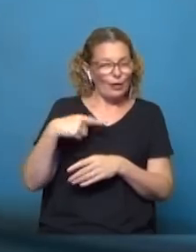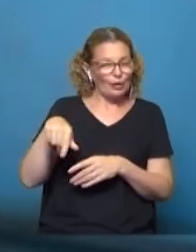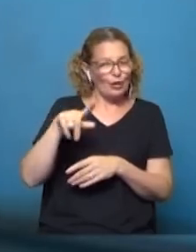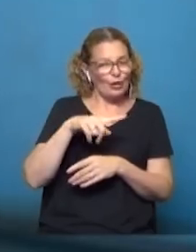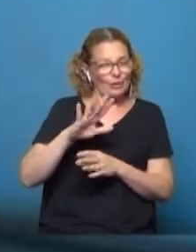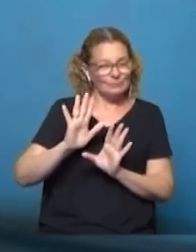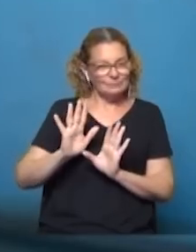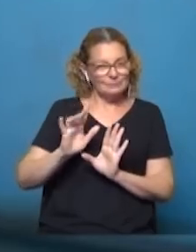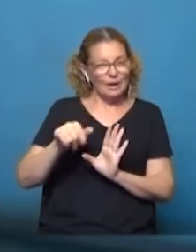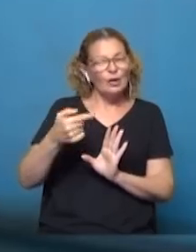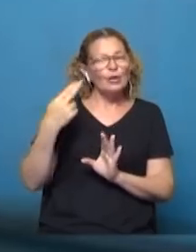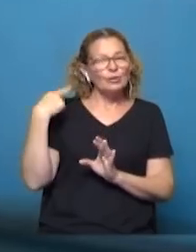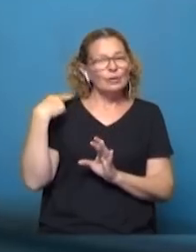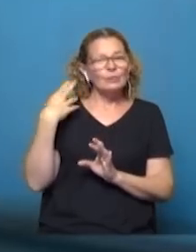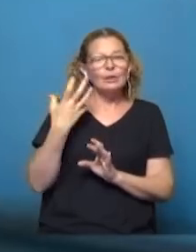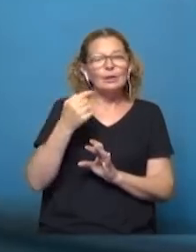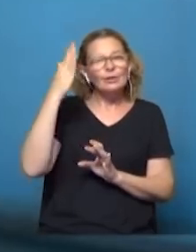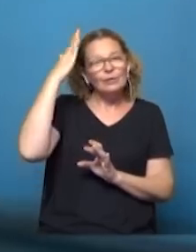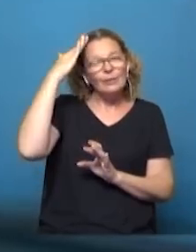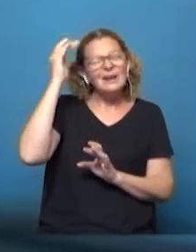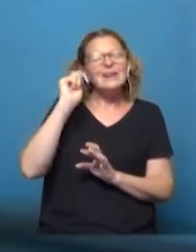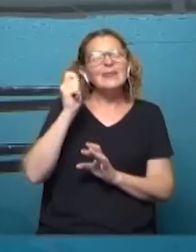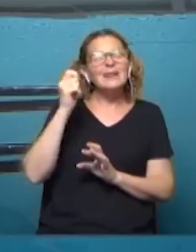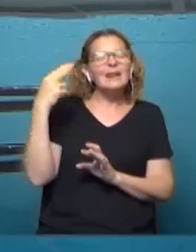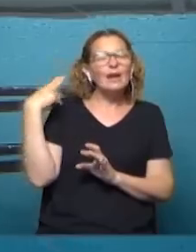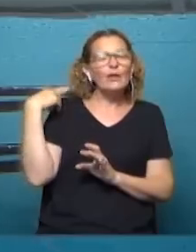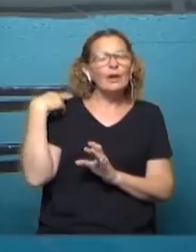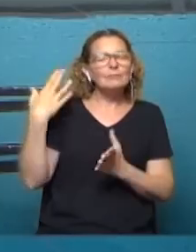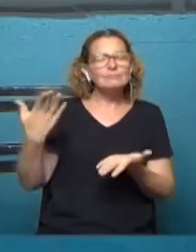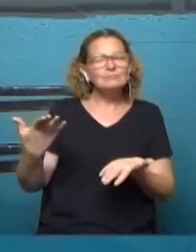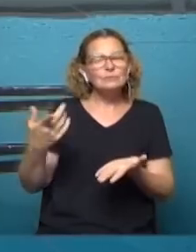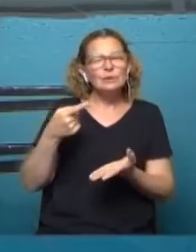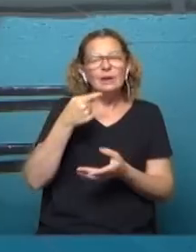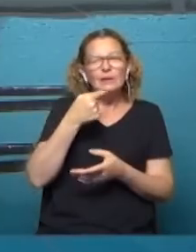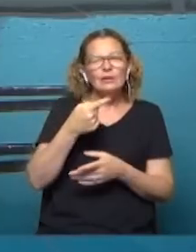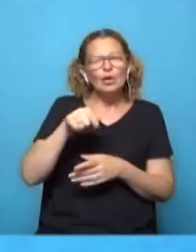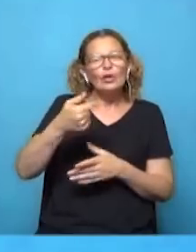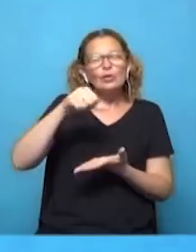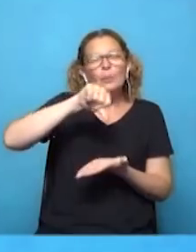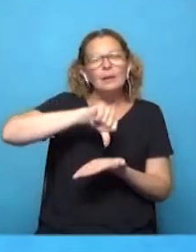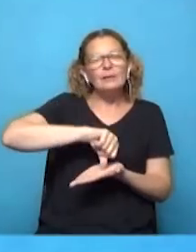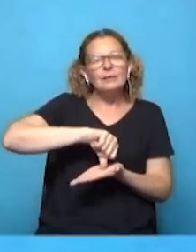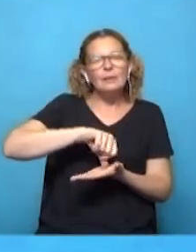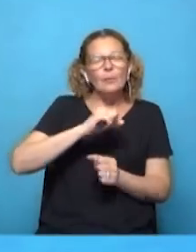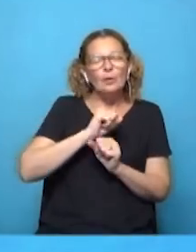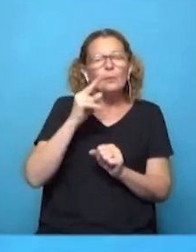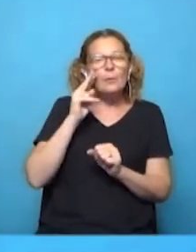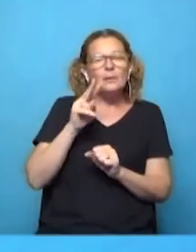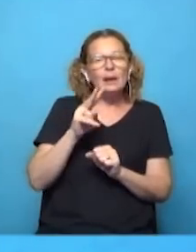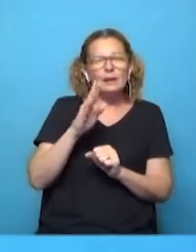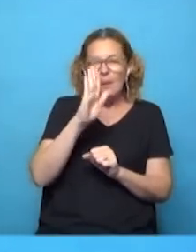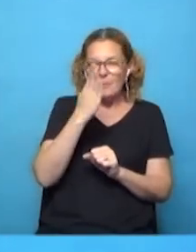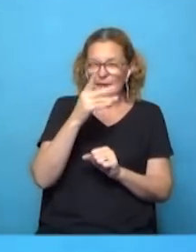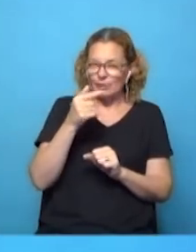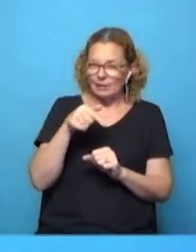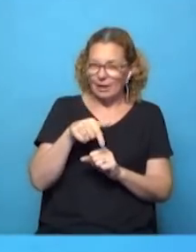hay otro jefe Yo quiero saber quién es el jefe usted ha señalado también que en otro país de hecho Podemos mirar a espejo lo